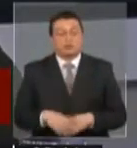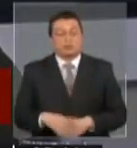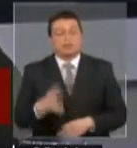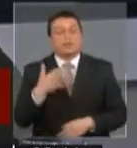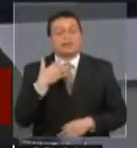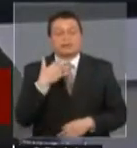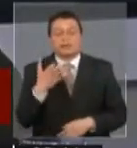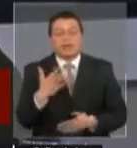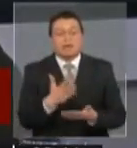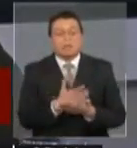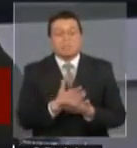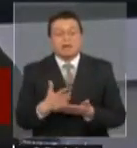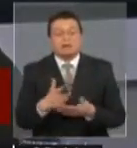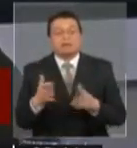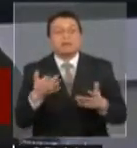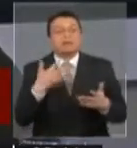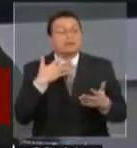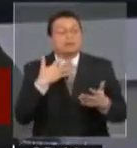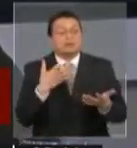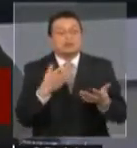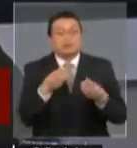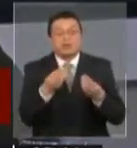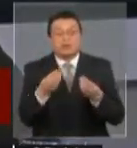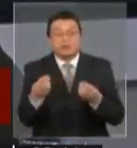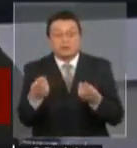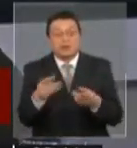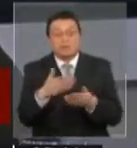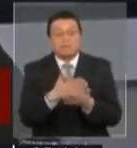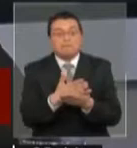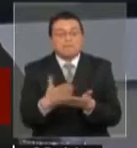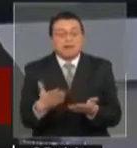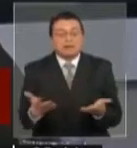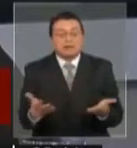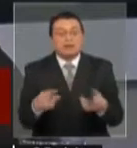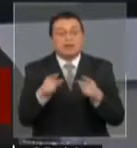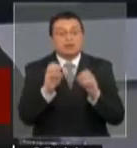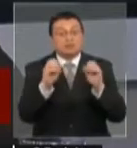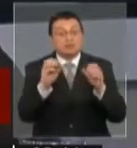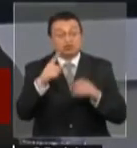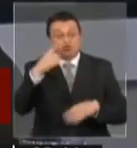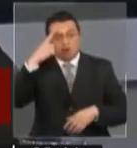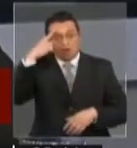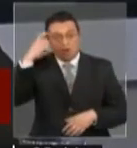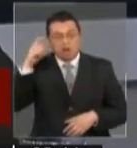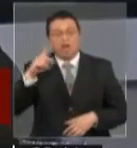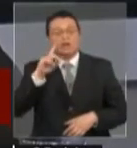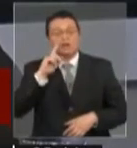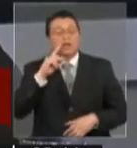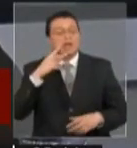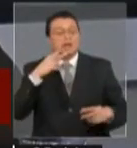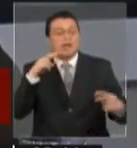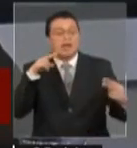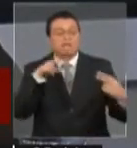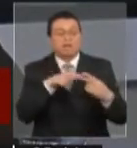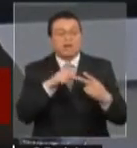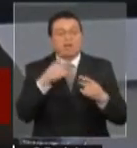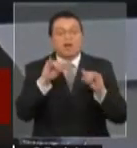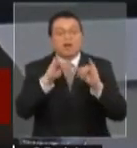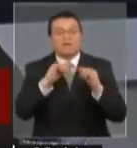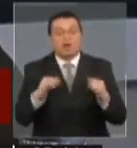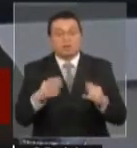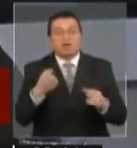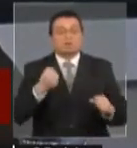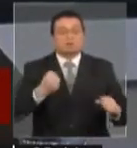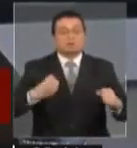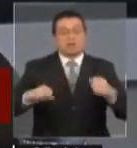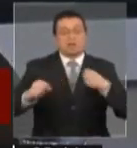que sucede? ¿Qué es lo que lleva a que esto pase? Y muchos creen que esto tiene que ver con una forma de